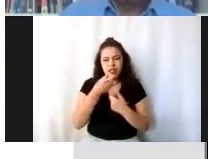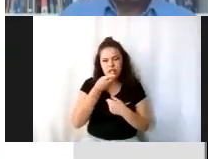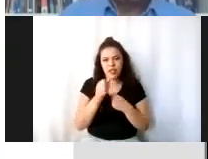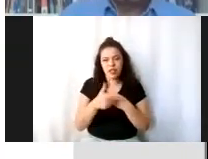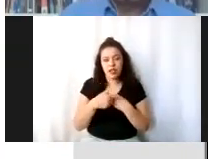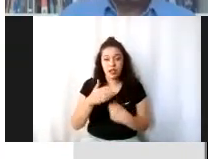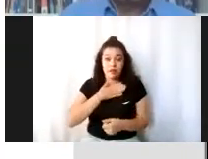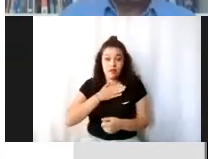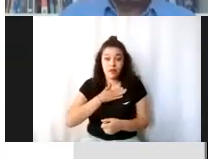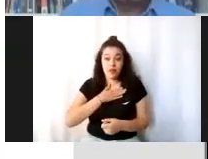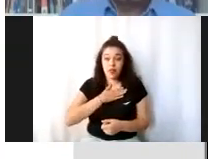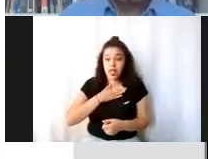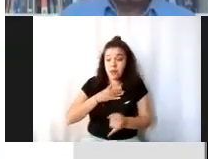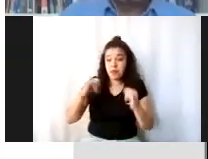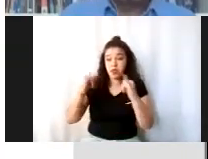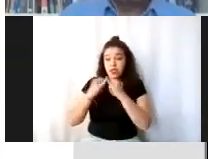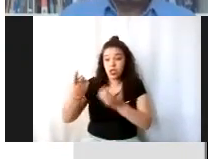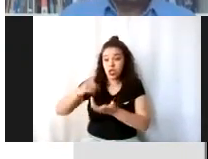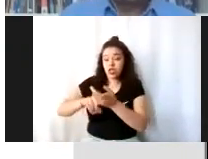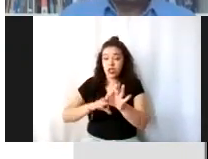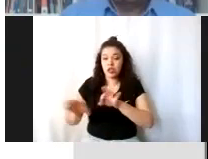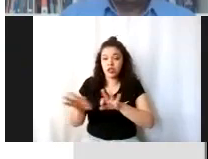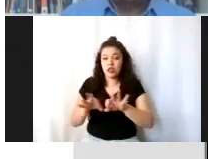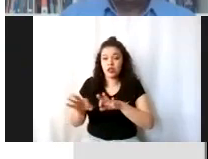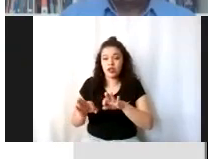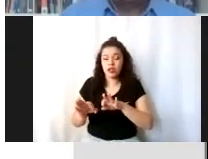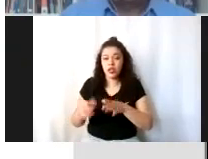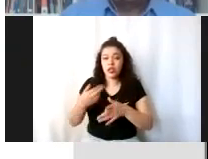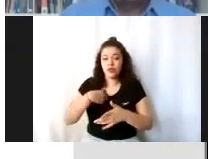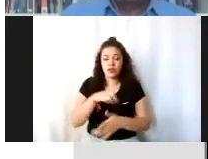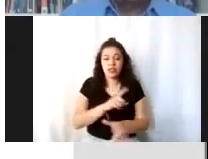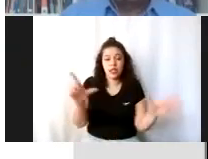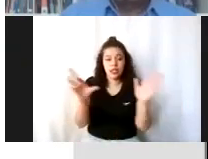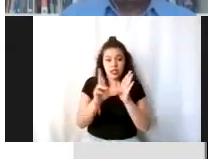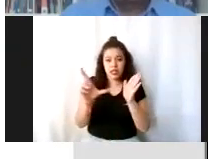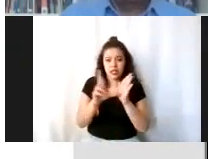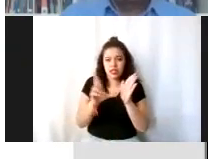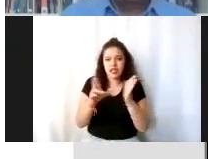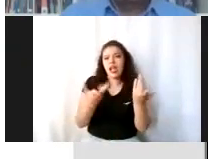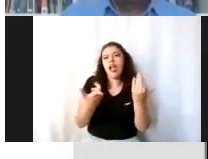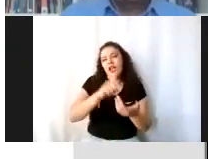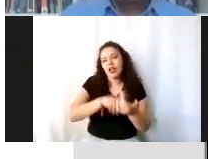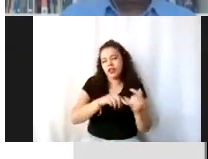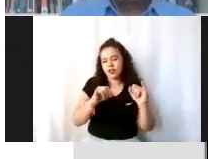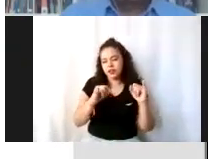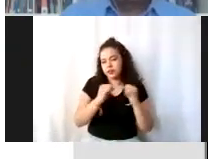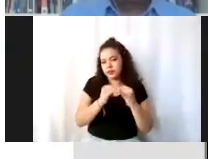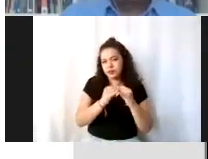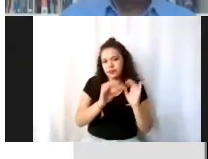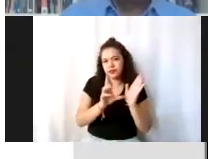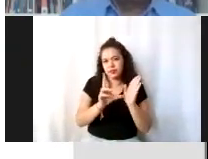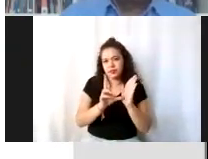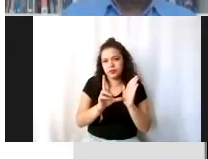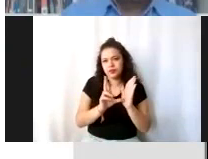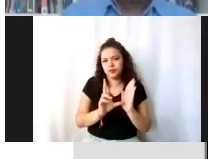caso, justo en la institución donde laboro, en nuestras credenciales, vamos, de la institución, sí nos piden